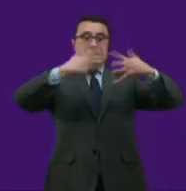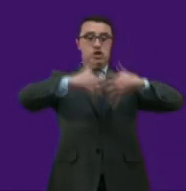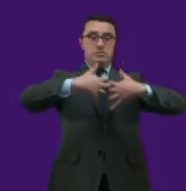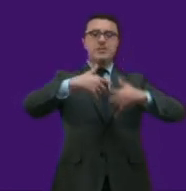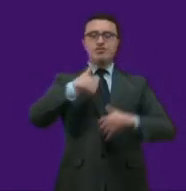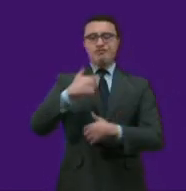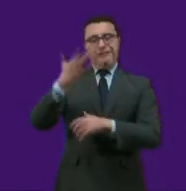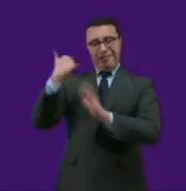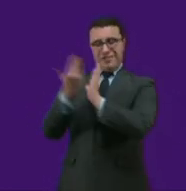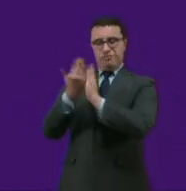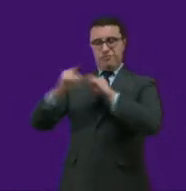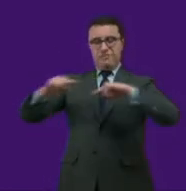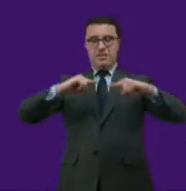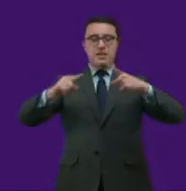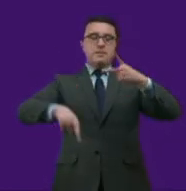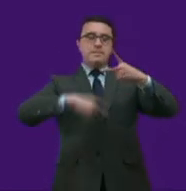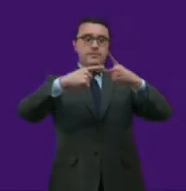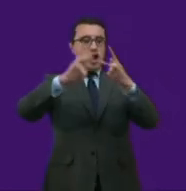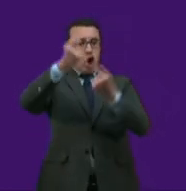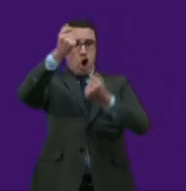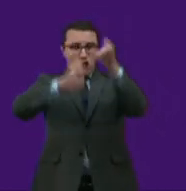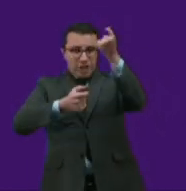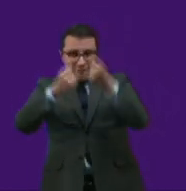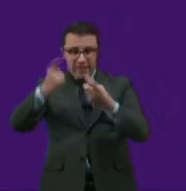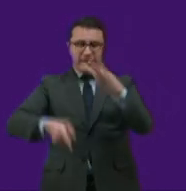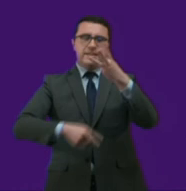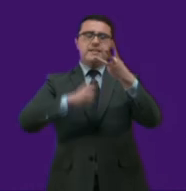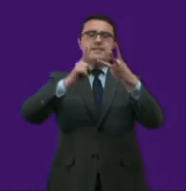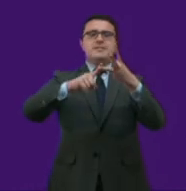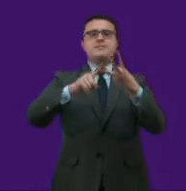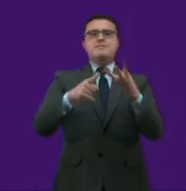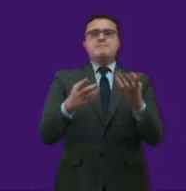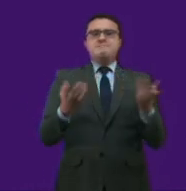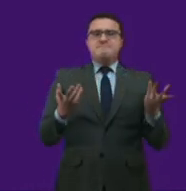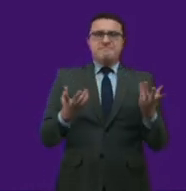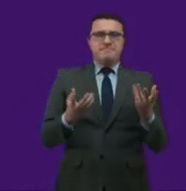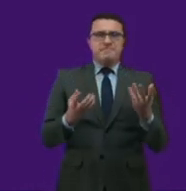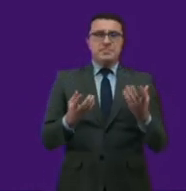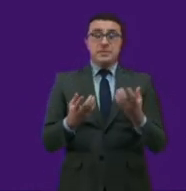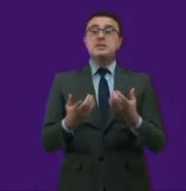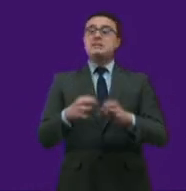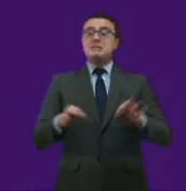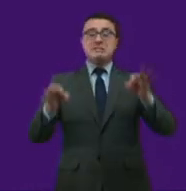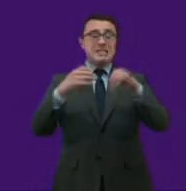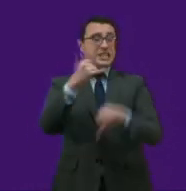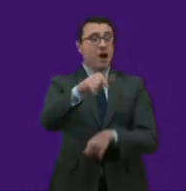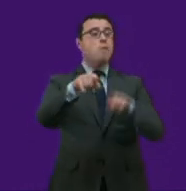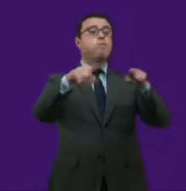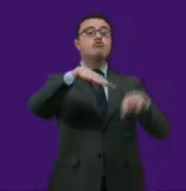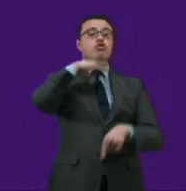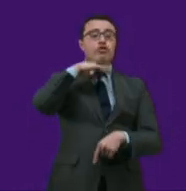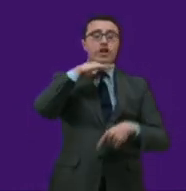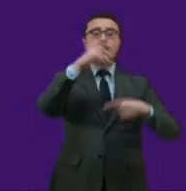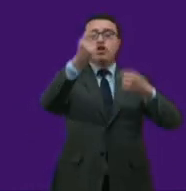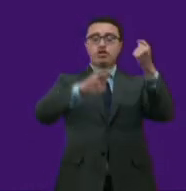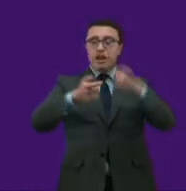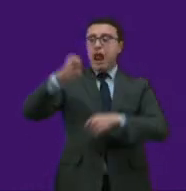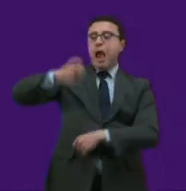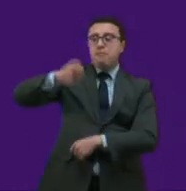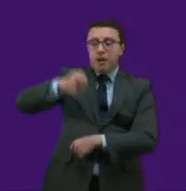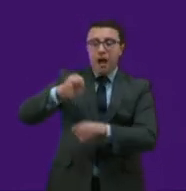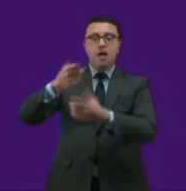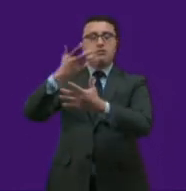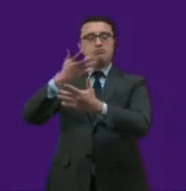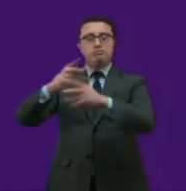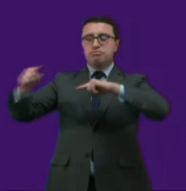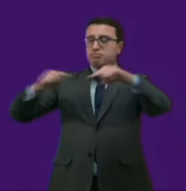administración, ni contabilidad, ni que hay suficientes administradores, contadores, abogados en el país. Y muy